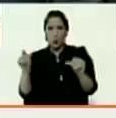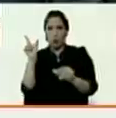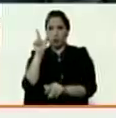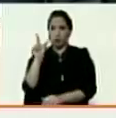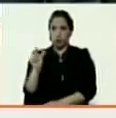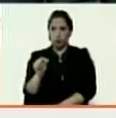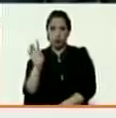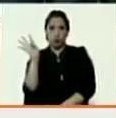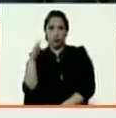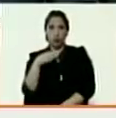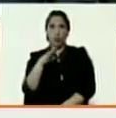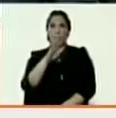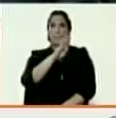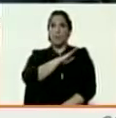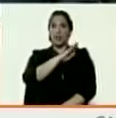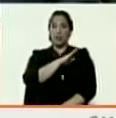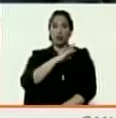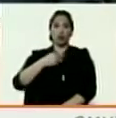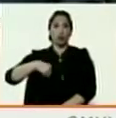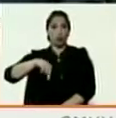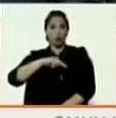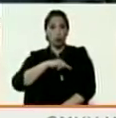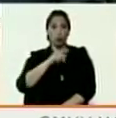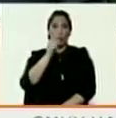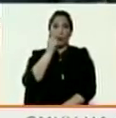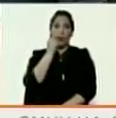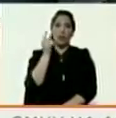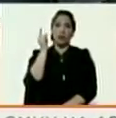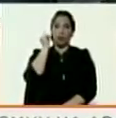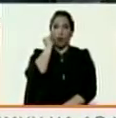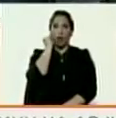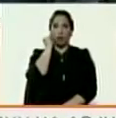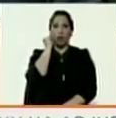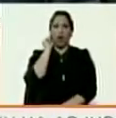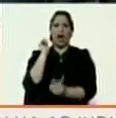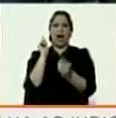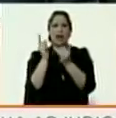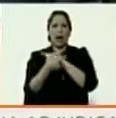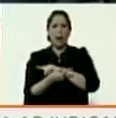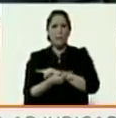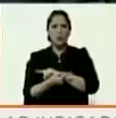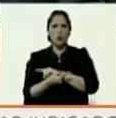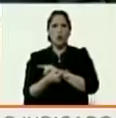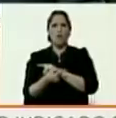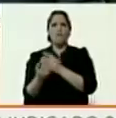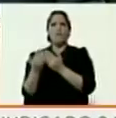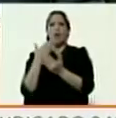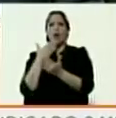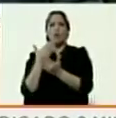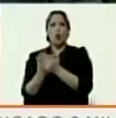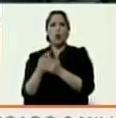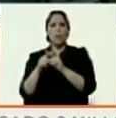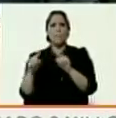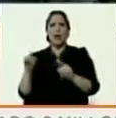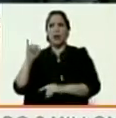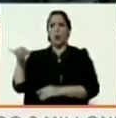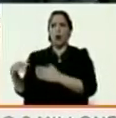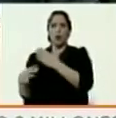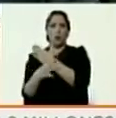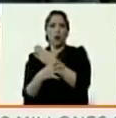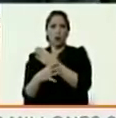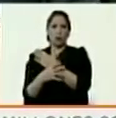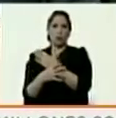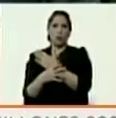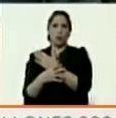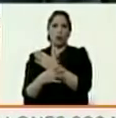nos pertenece a todas las venezolanas y a todos los venezolanos, a cambio de favores para Juan Guaidó por parte